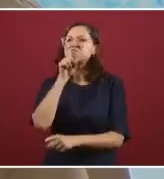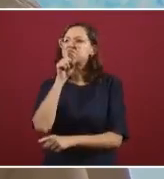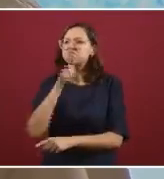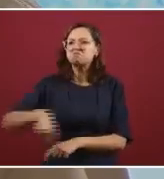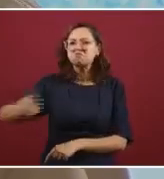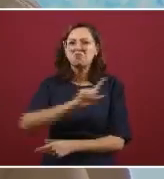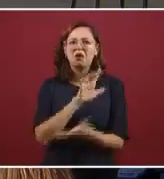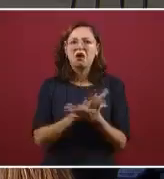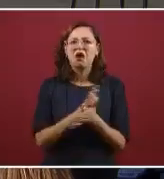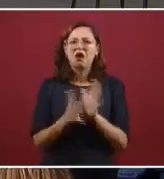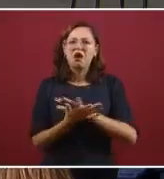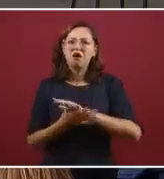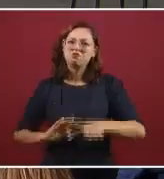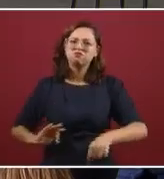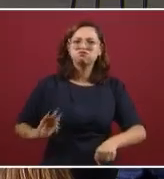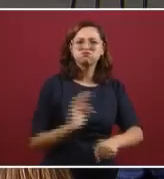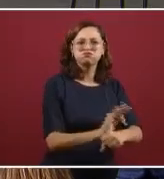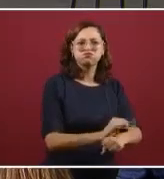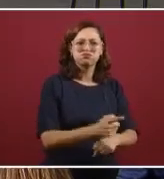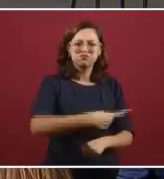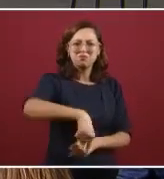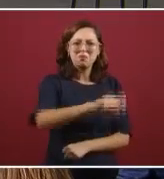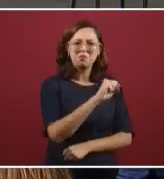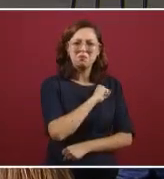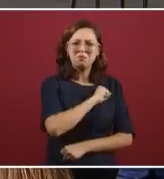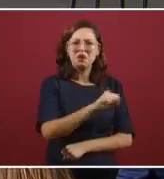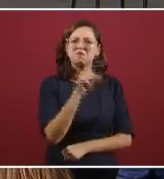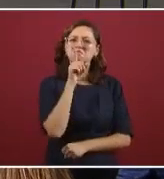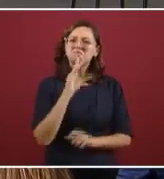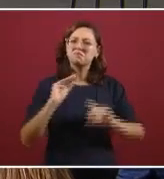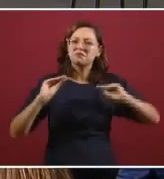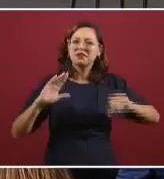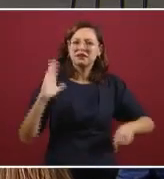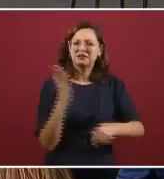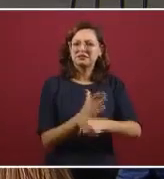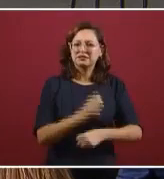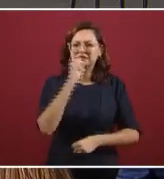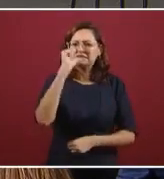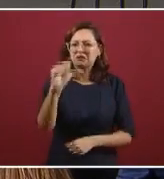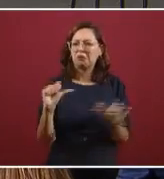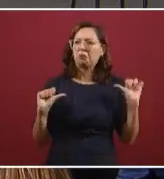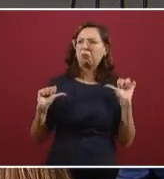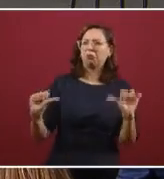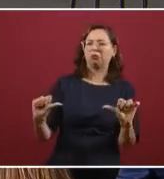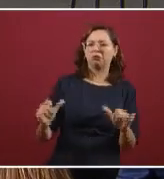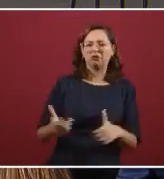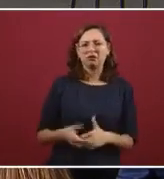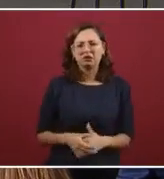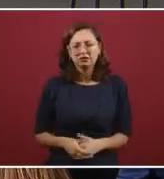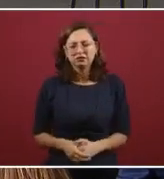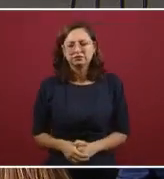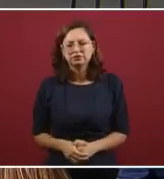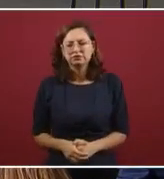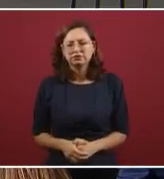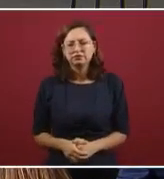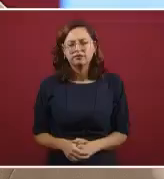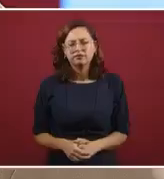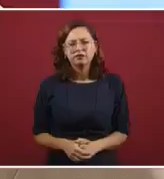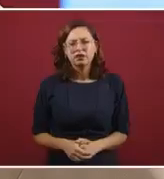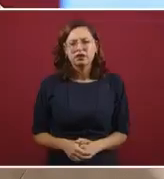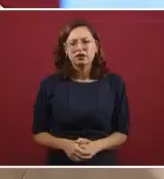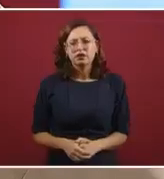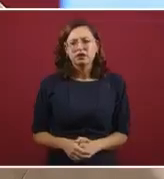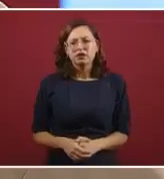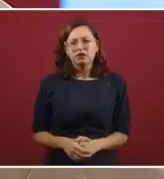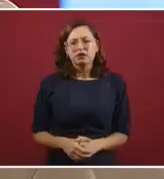favorecerá el silencio y la impunidad en la comisión de este delito. Por parte de la Comisión